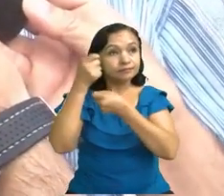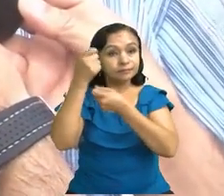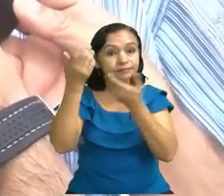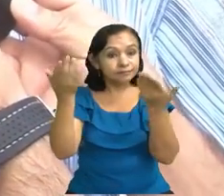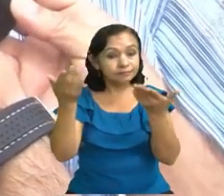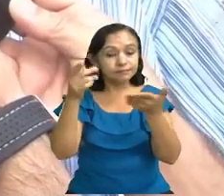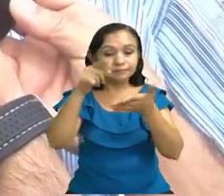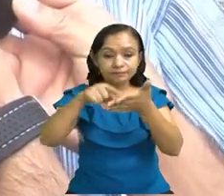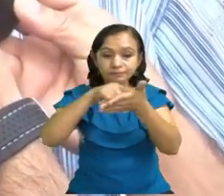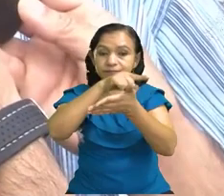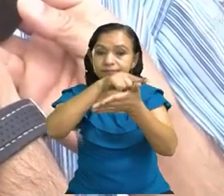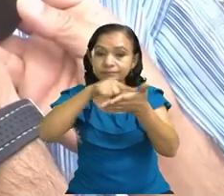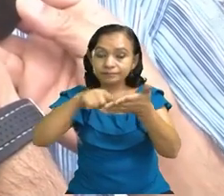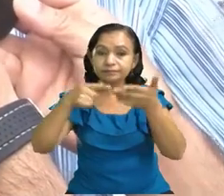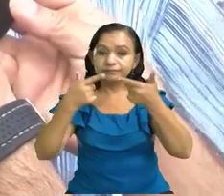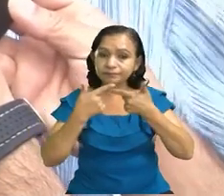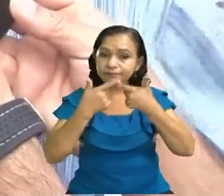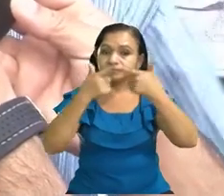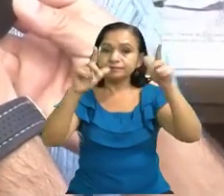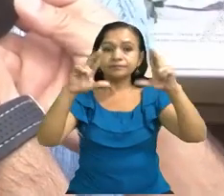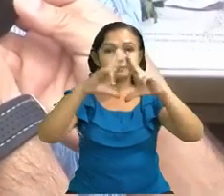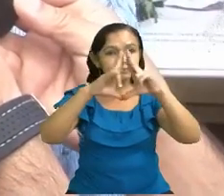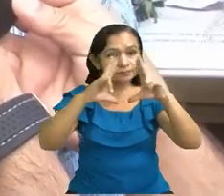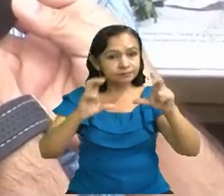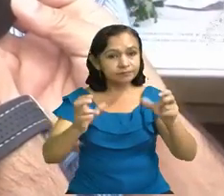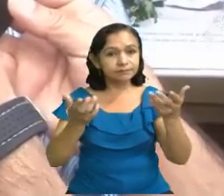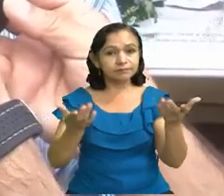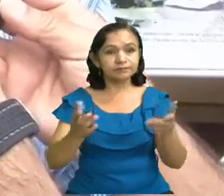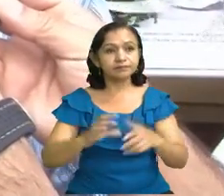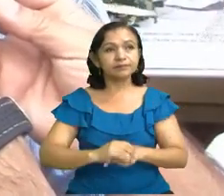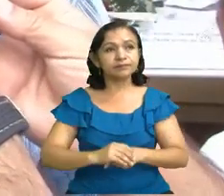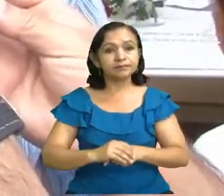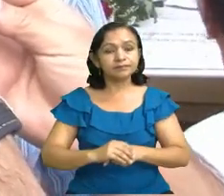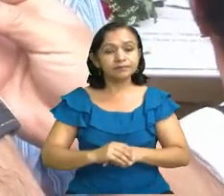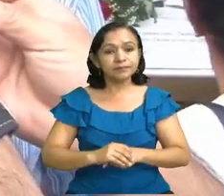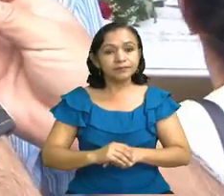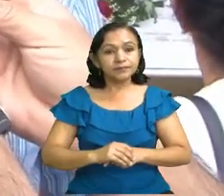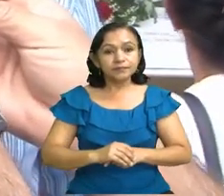unas elecciones libres en Nicaragua.